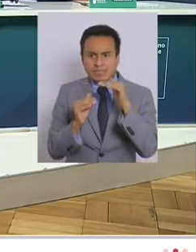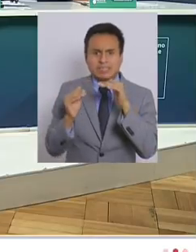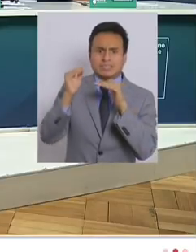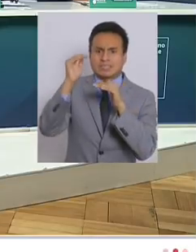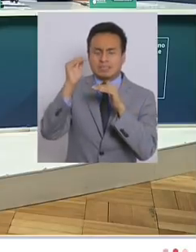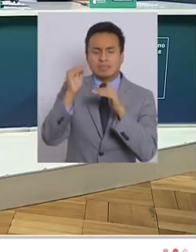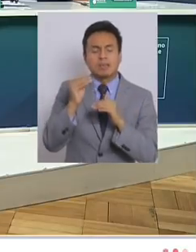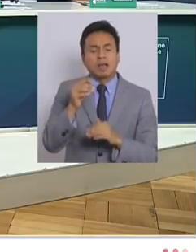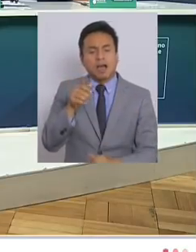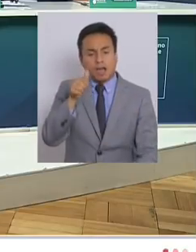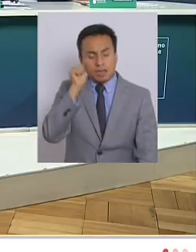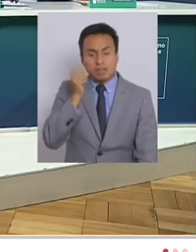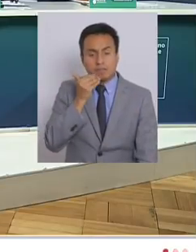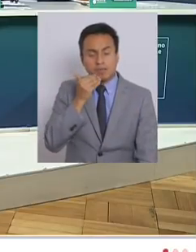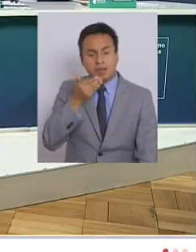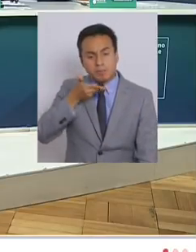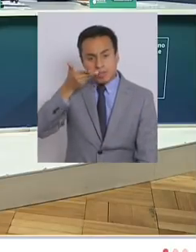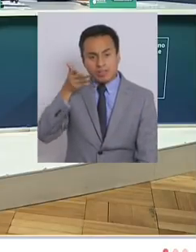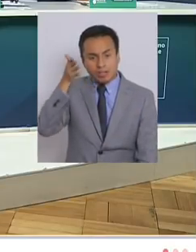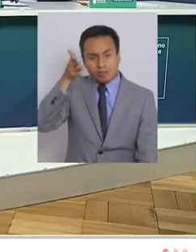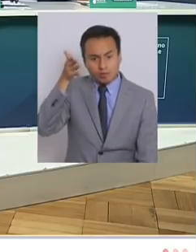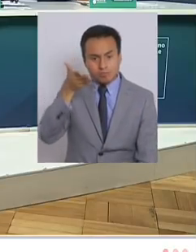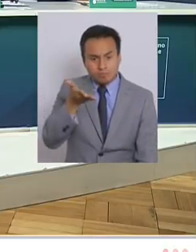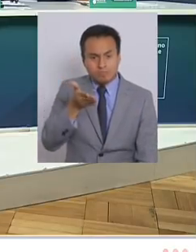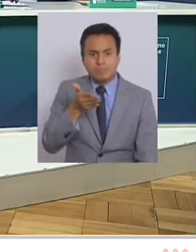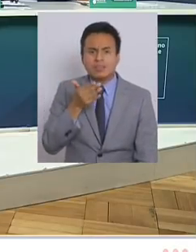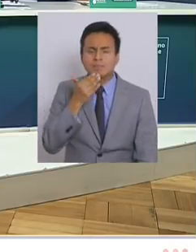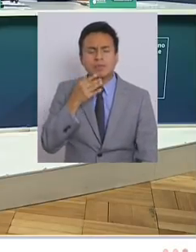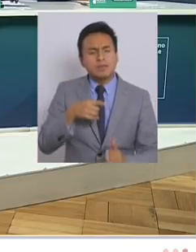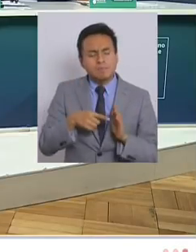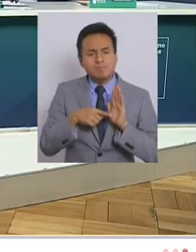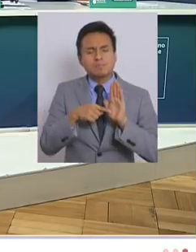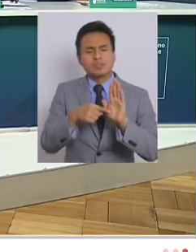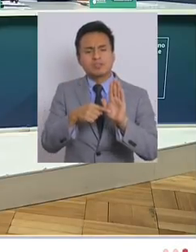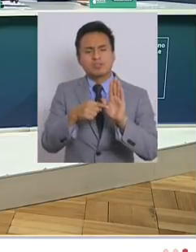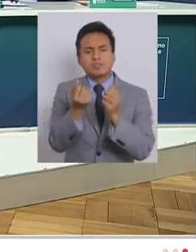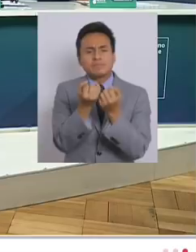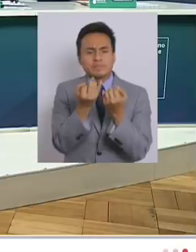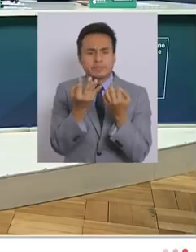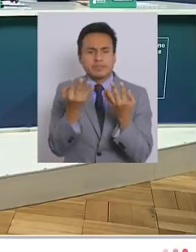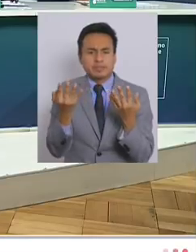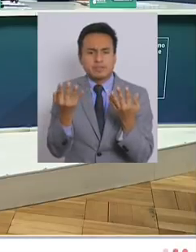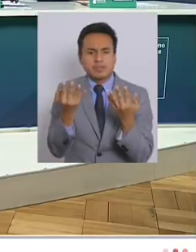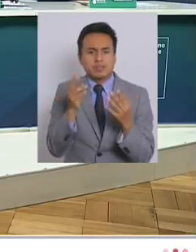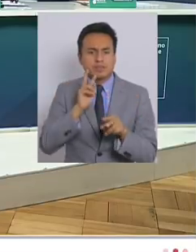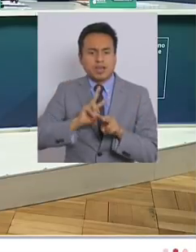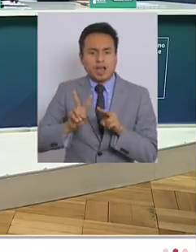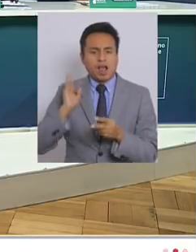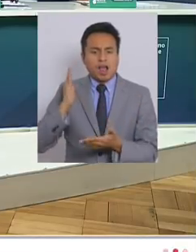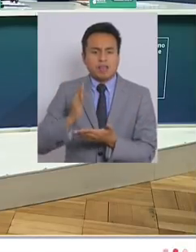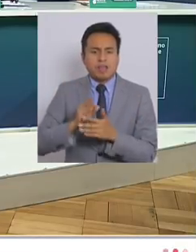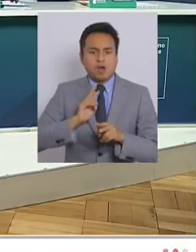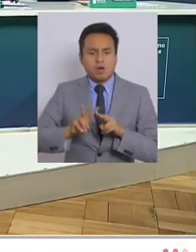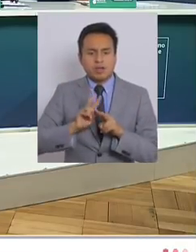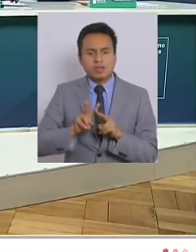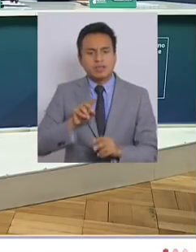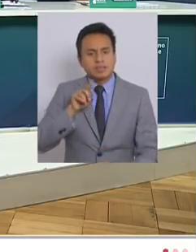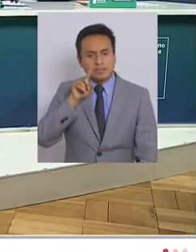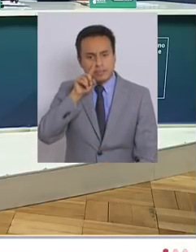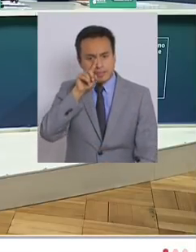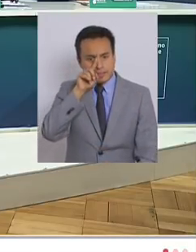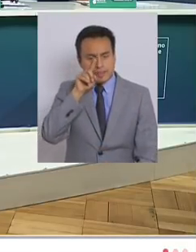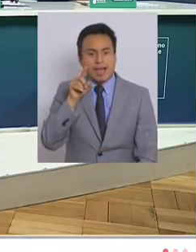y usted también ayer en esta presentación que hacía presentada también cifras de lo que se ha hecho hasta ahora con los tests